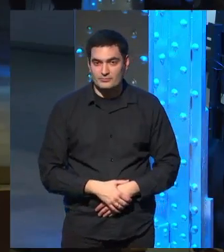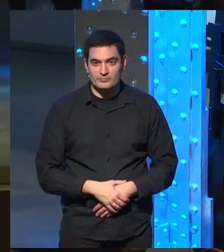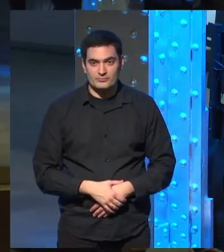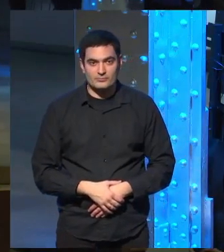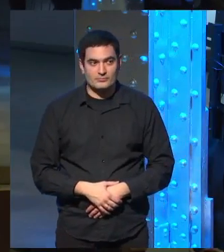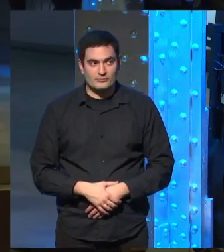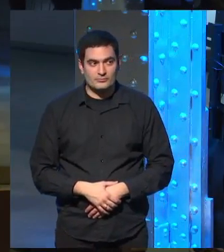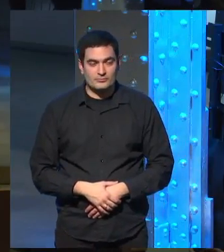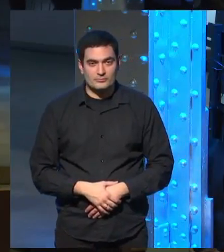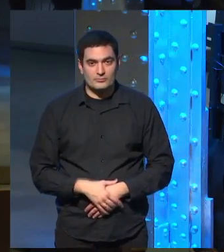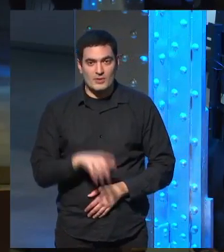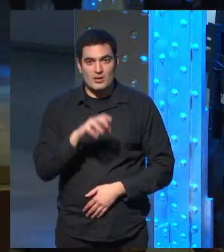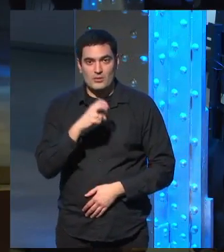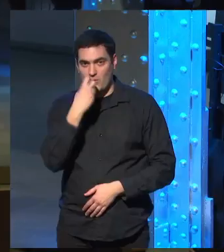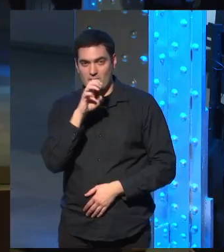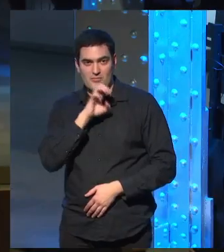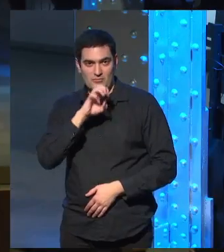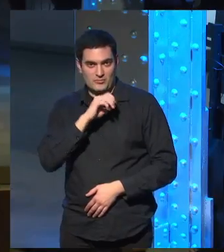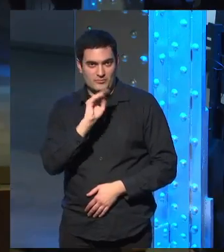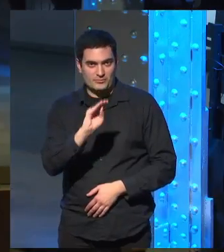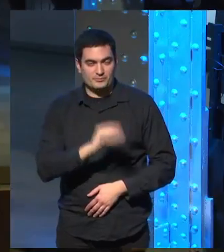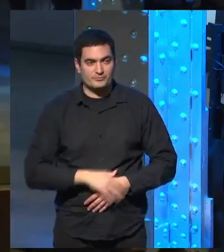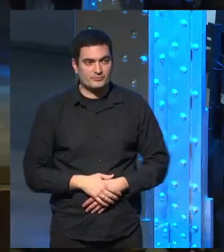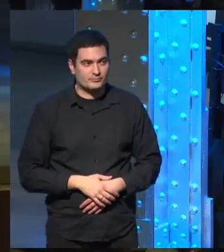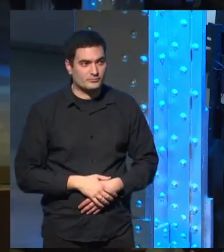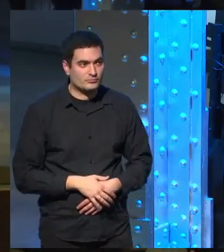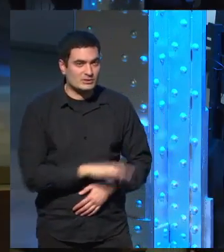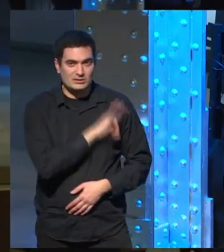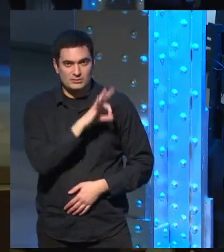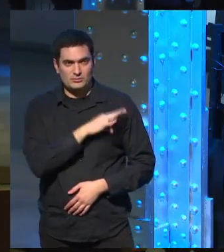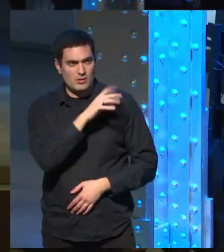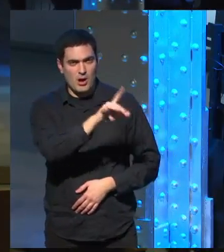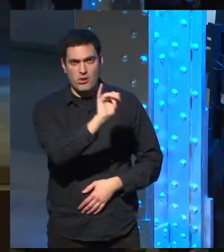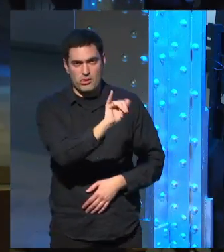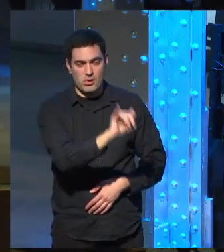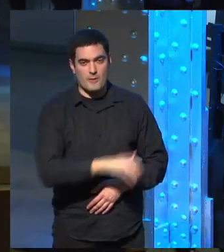Sí, tiene una curiosidad. Allí hay un señor que pregunta. Sí.